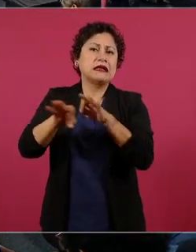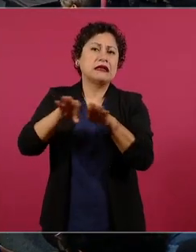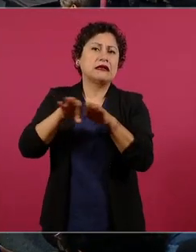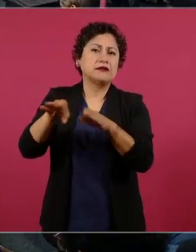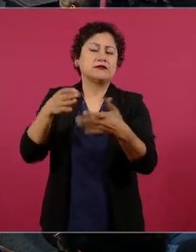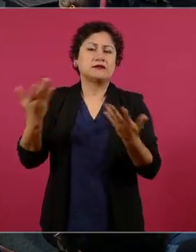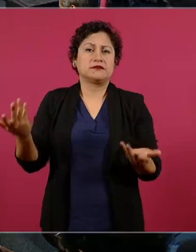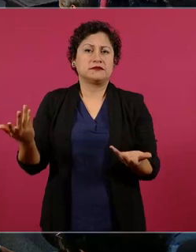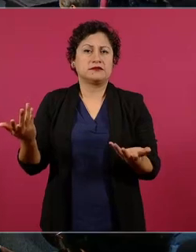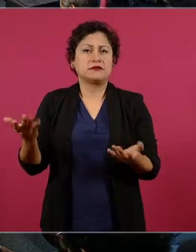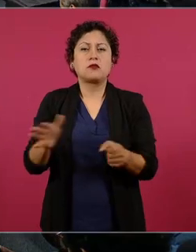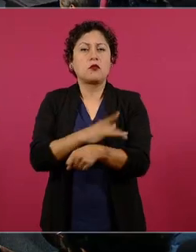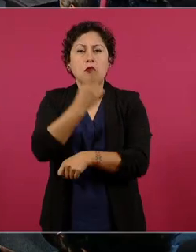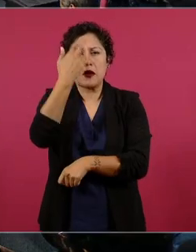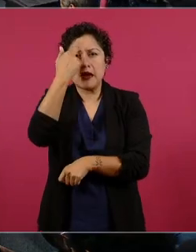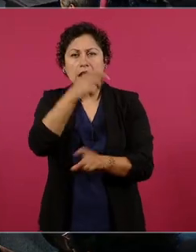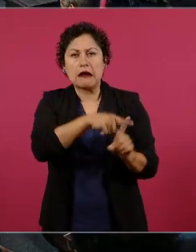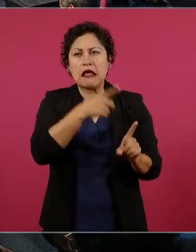conservadora,